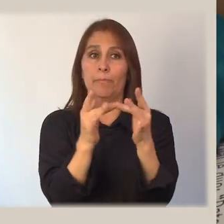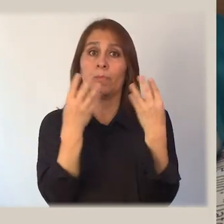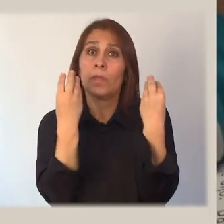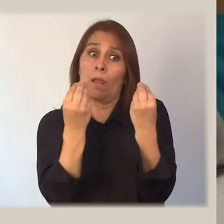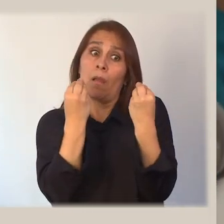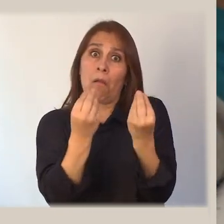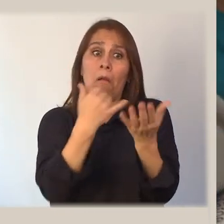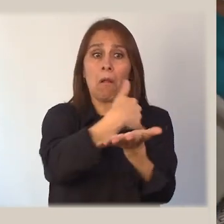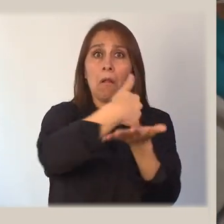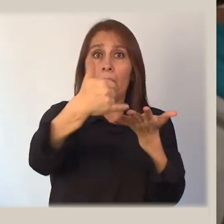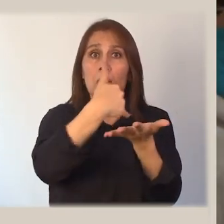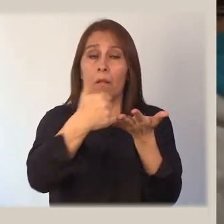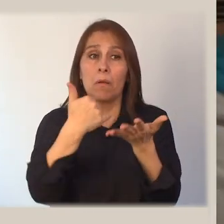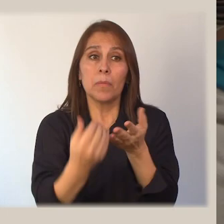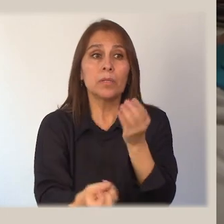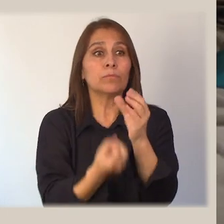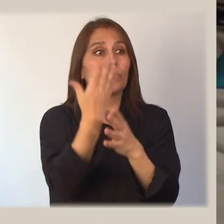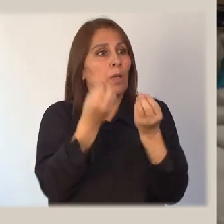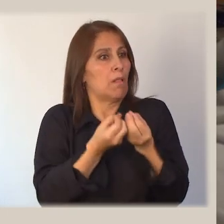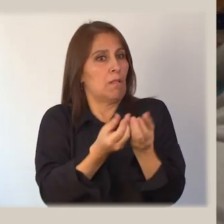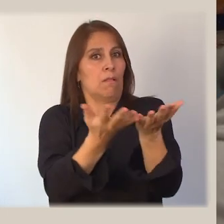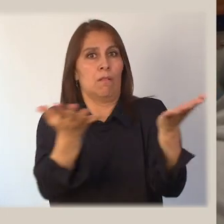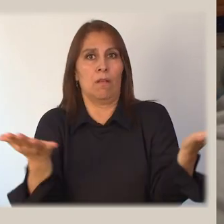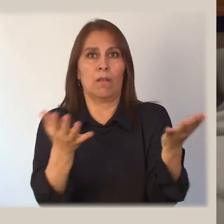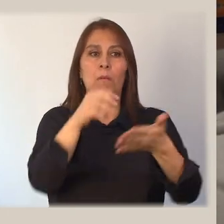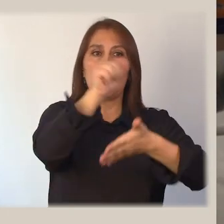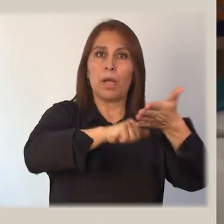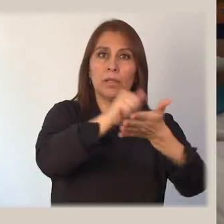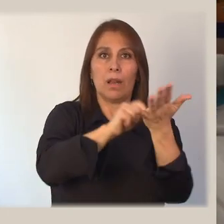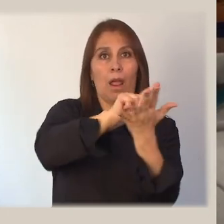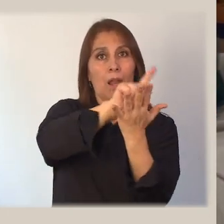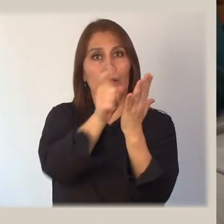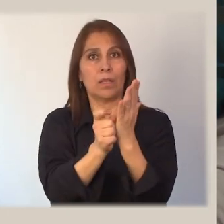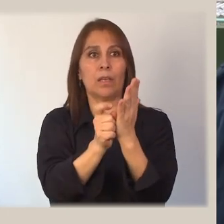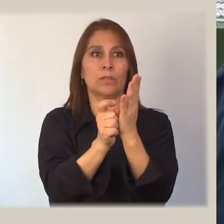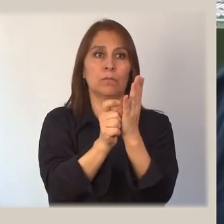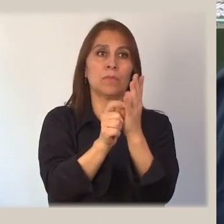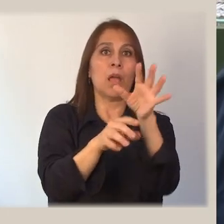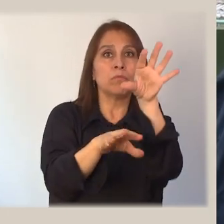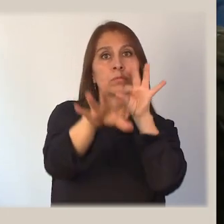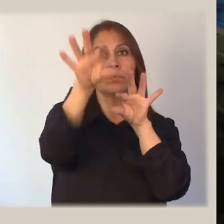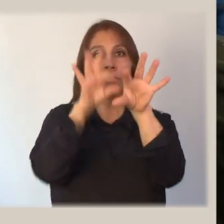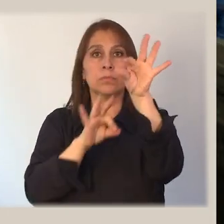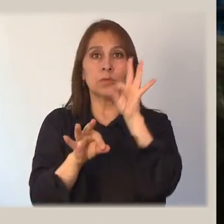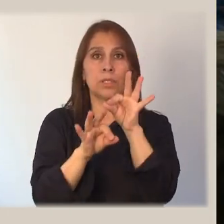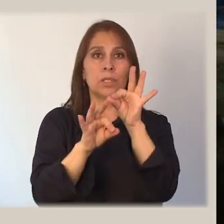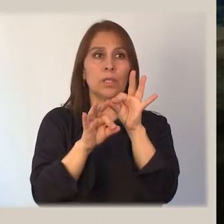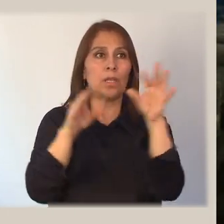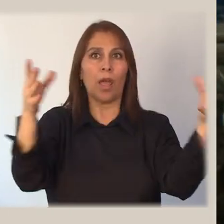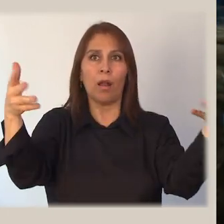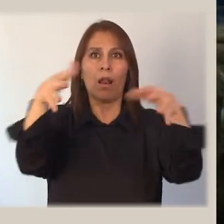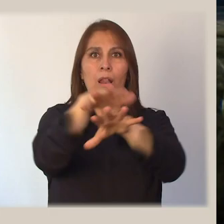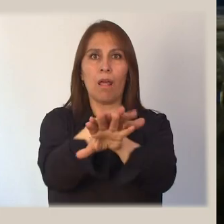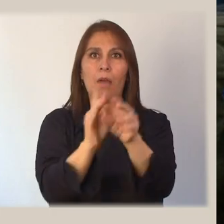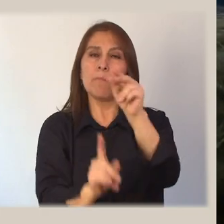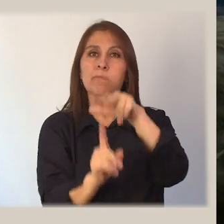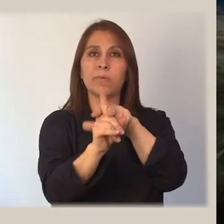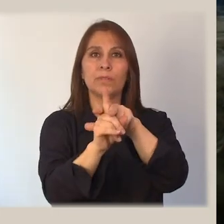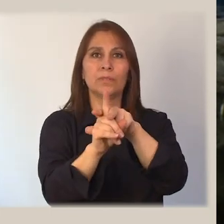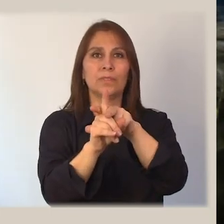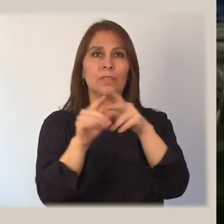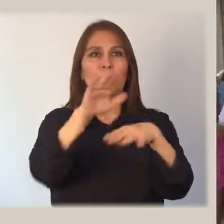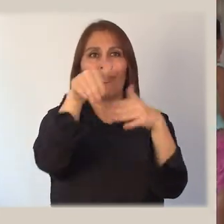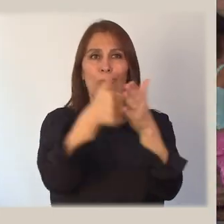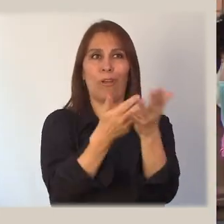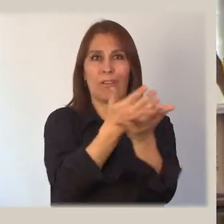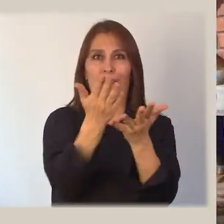de lineamientos que garantizan una oferta académica diversificada, desde materias selectivas, optativas y de núcleos comunes, que